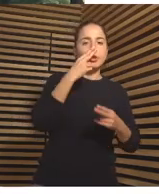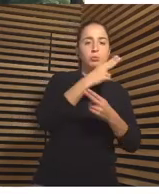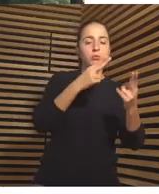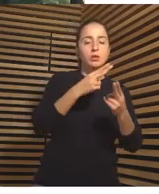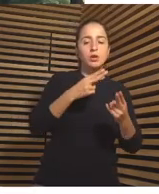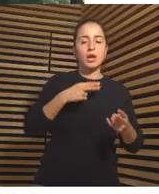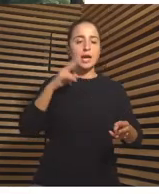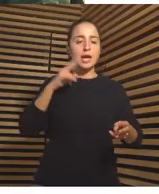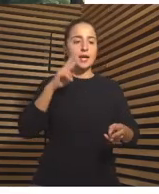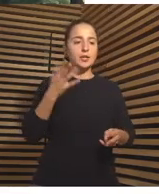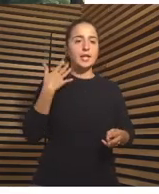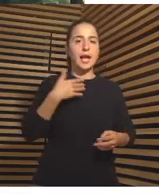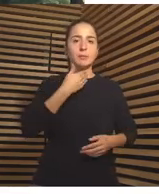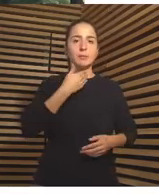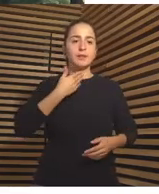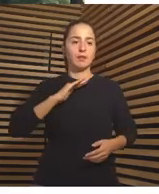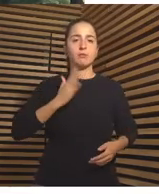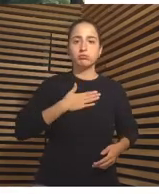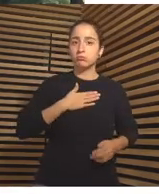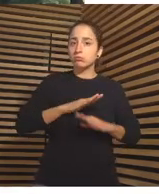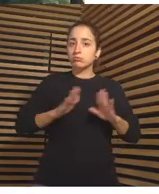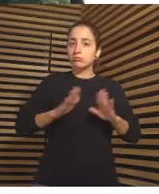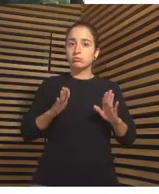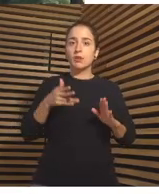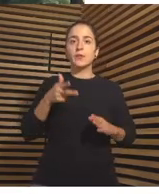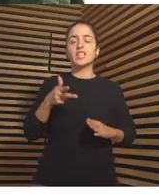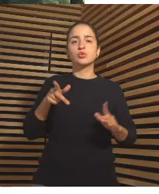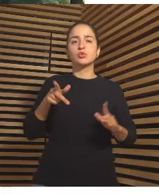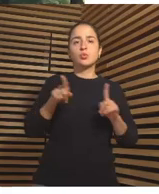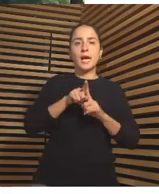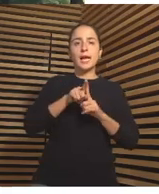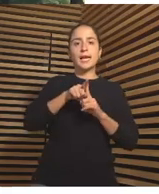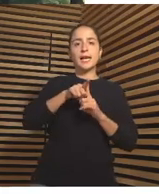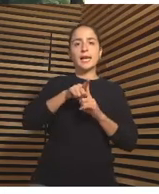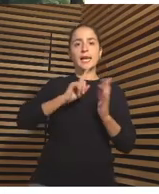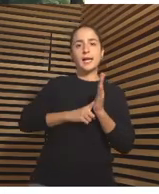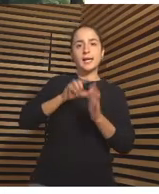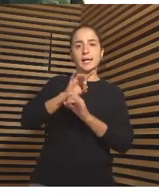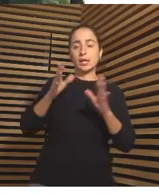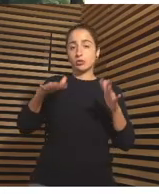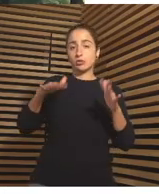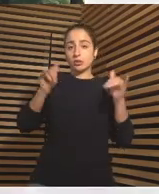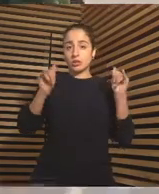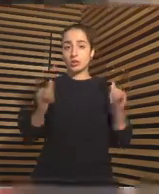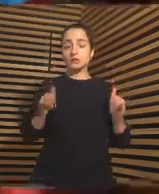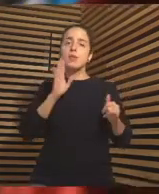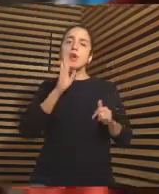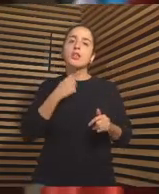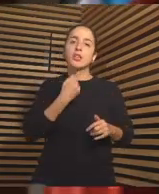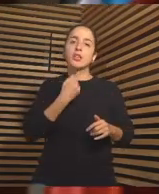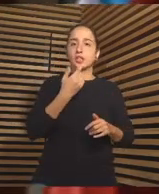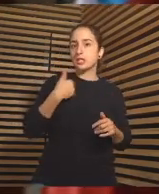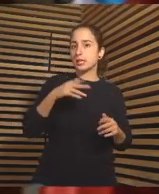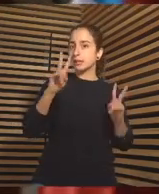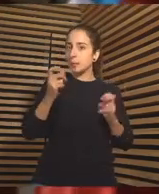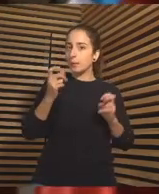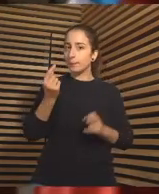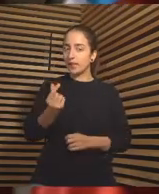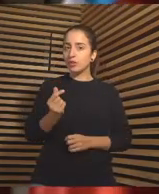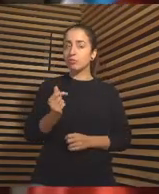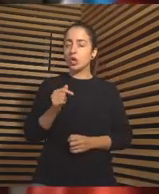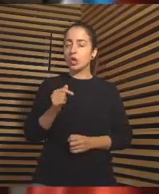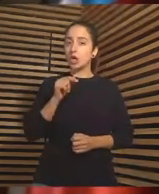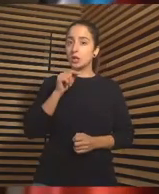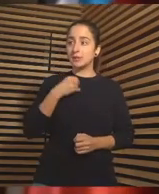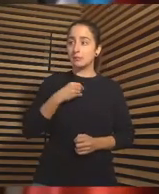sin una contraprestación suficiente. Ya os decía antes el tema del precio, pero es que eso que aparece en la